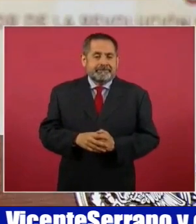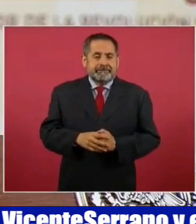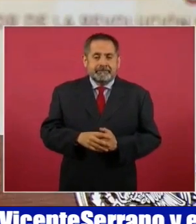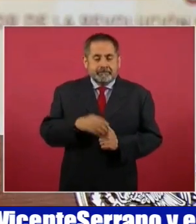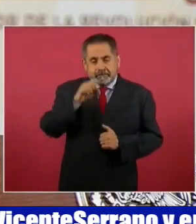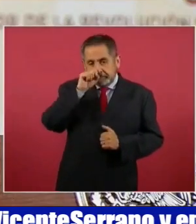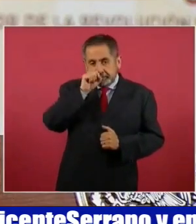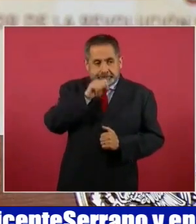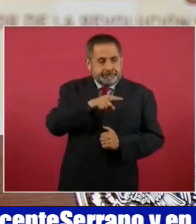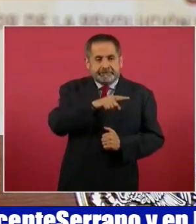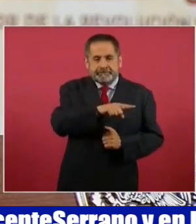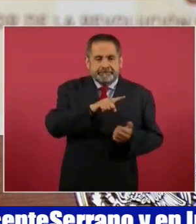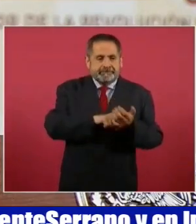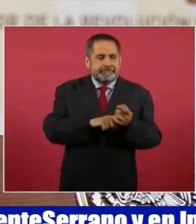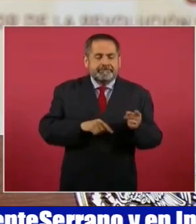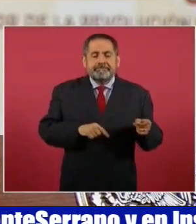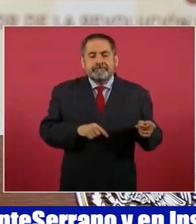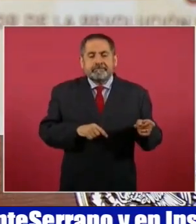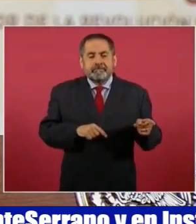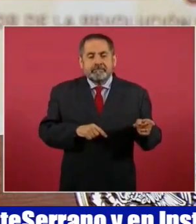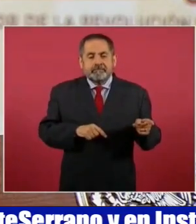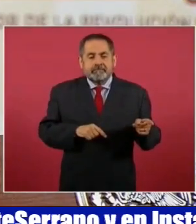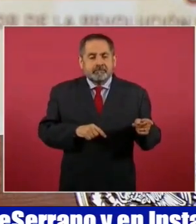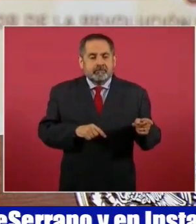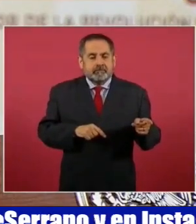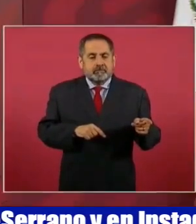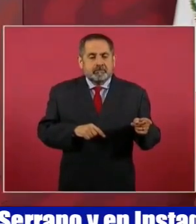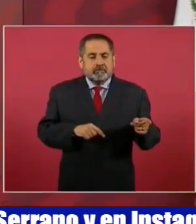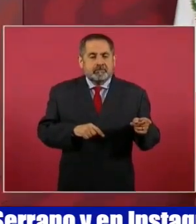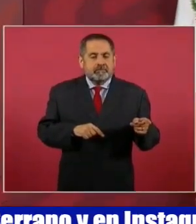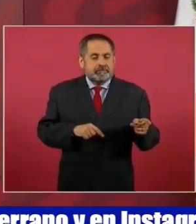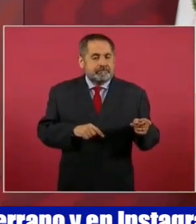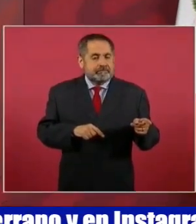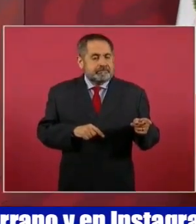y también los intereses